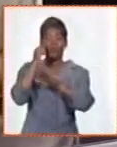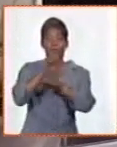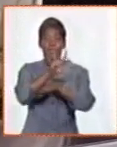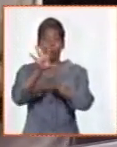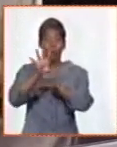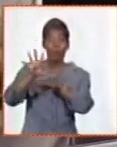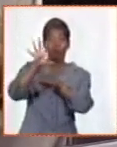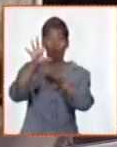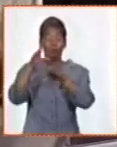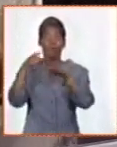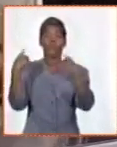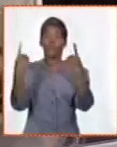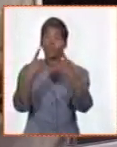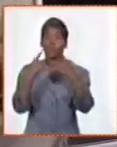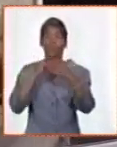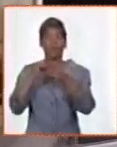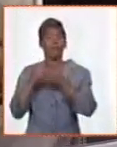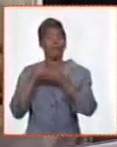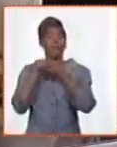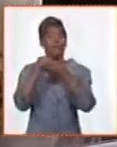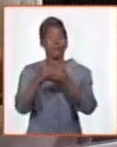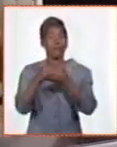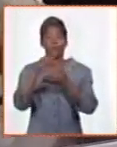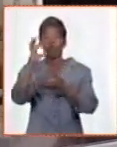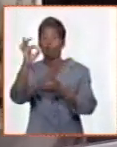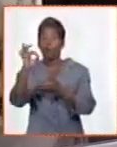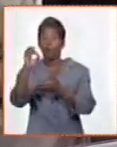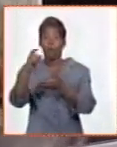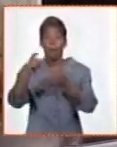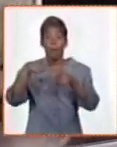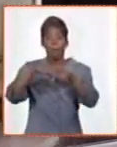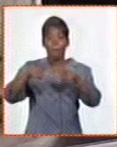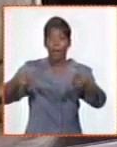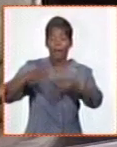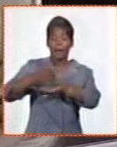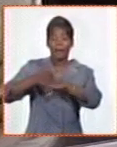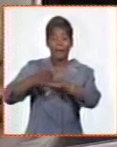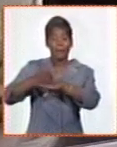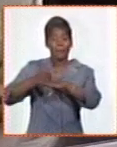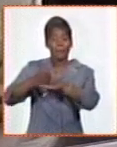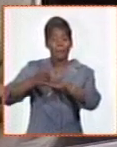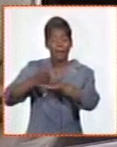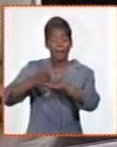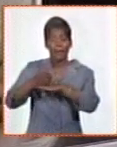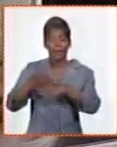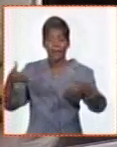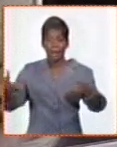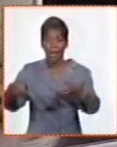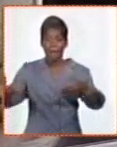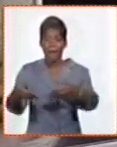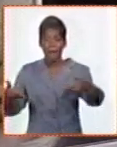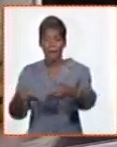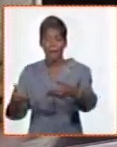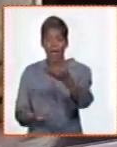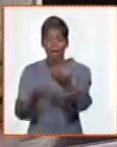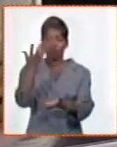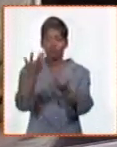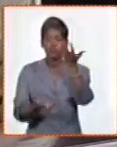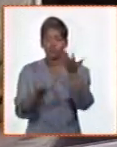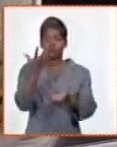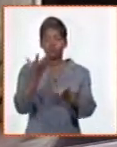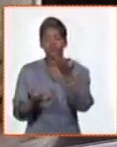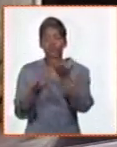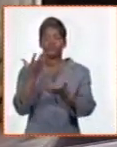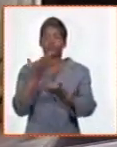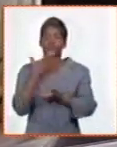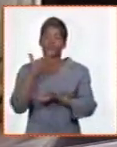no hay luz, hacemos una fogata, y a la luz de la fogata nosotros hacemos la actividad. Esa es la resistencia,